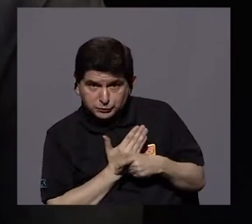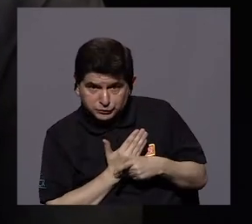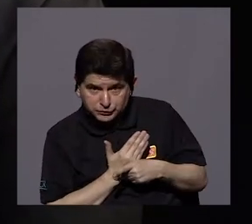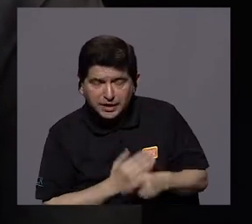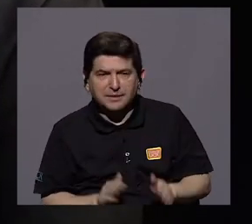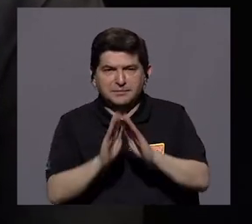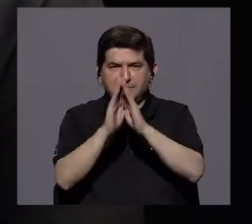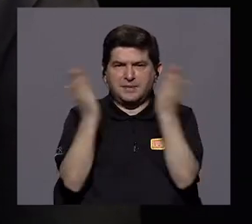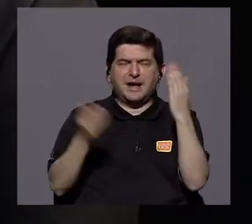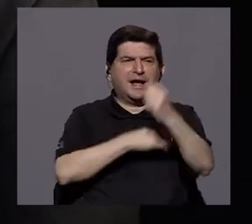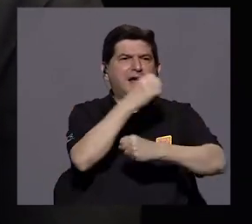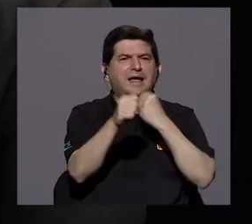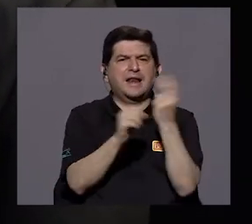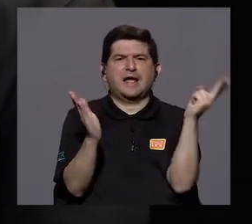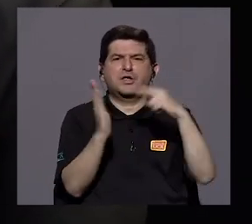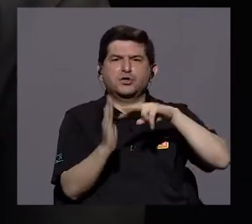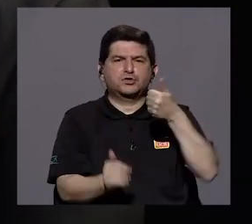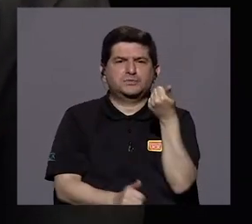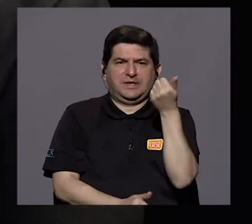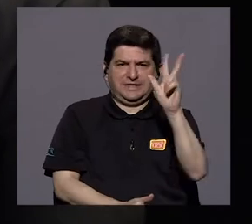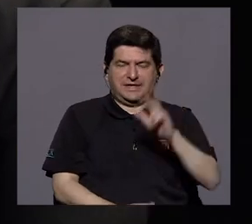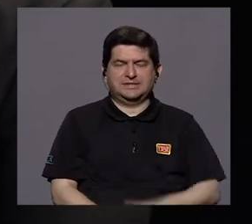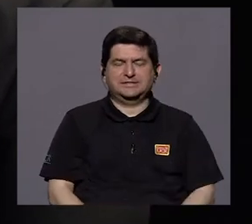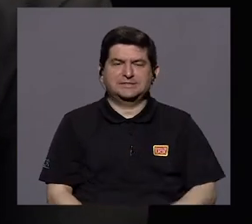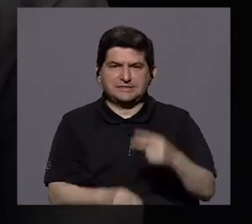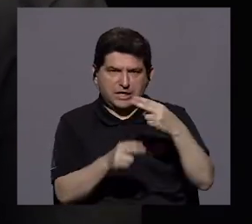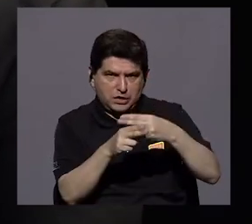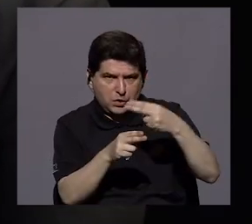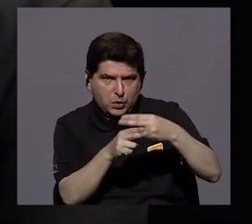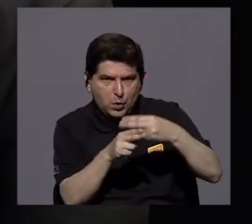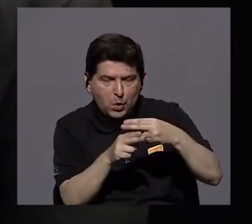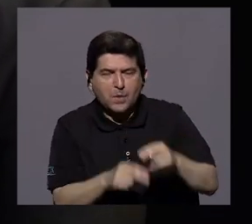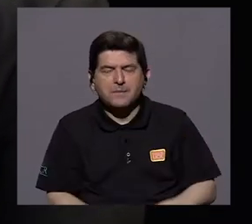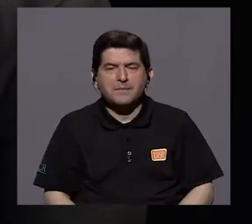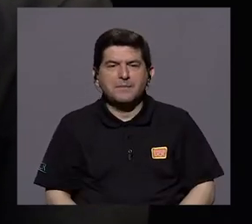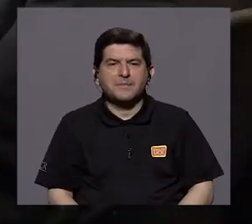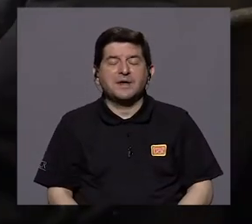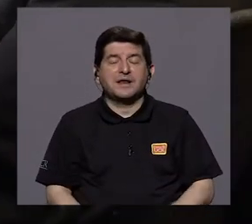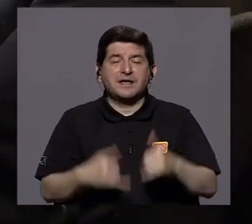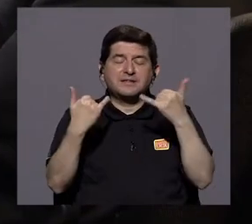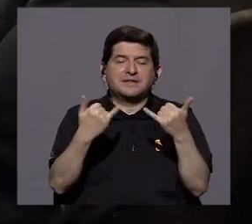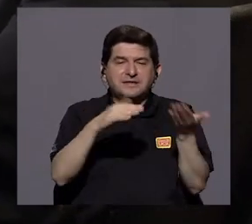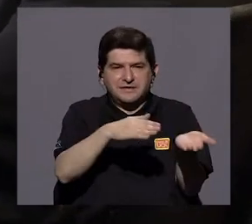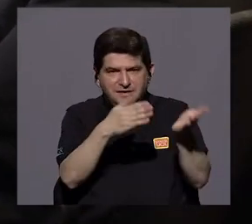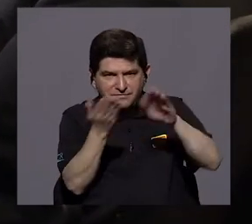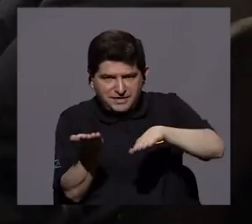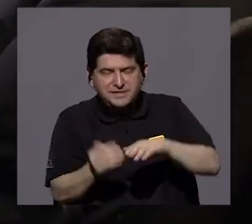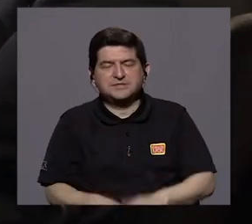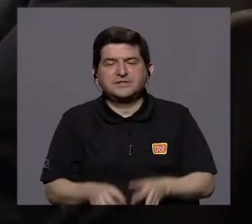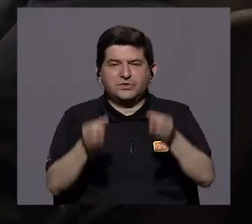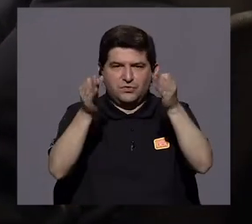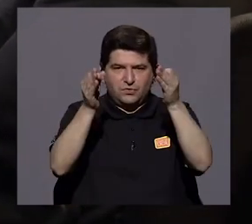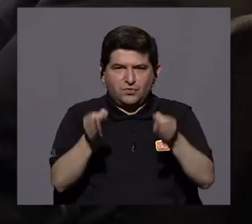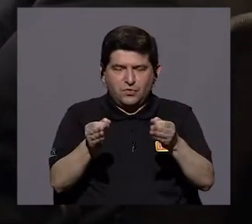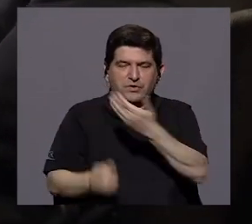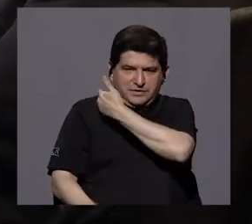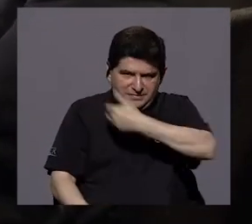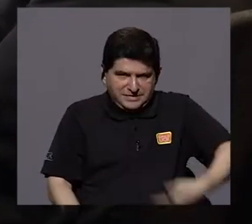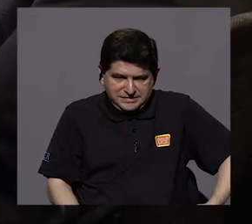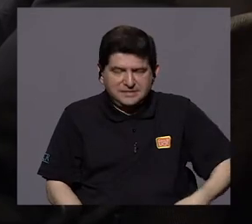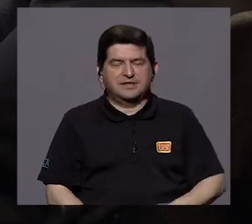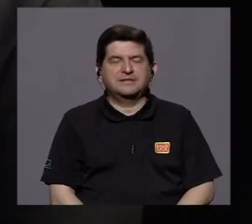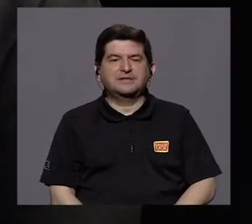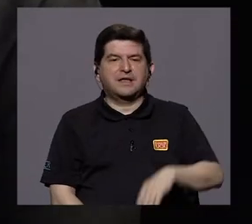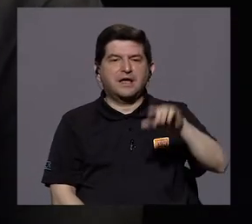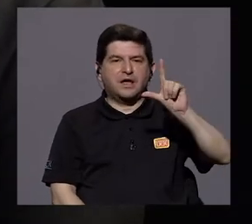fue abierto en el año 2013, lleva el nombre del extinto presidente de esta Corte Suprema de